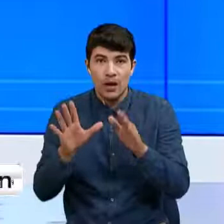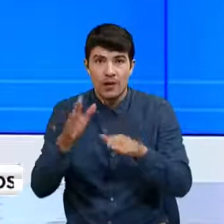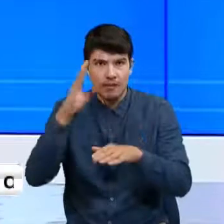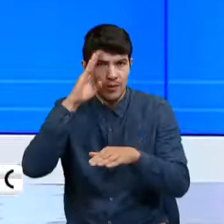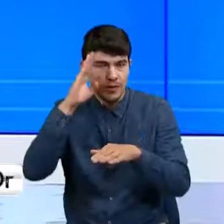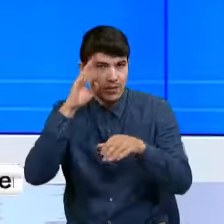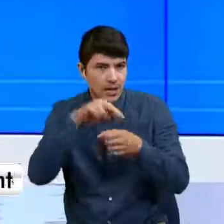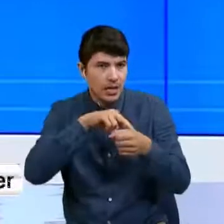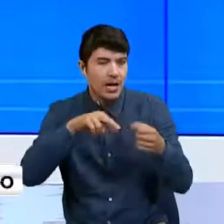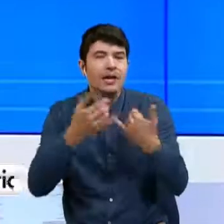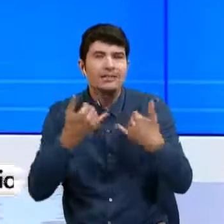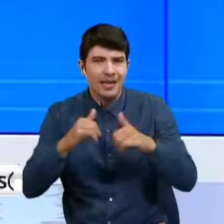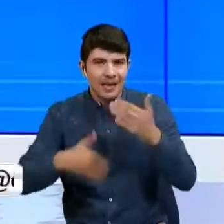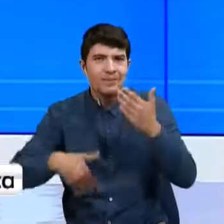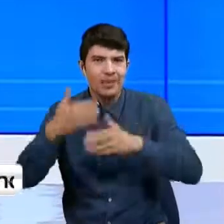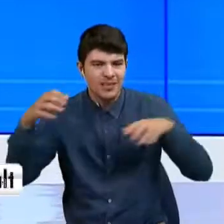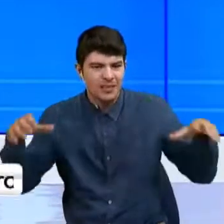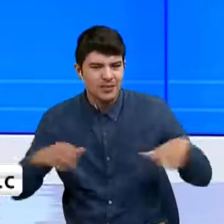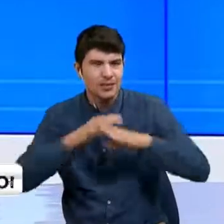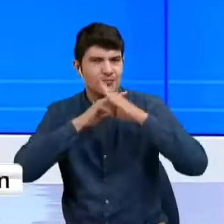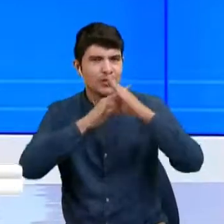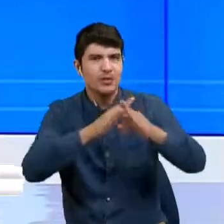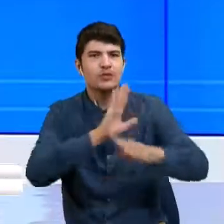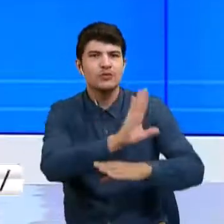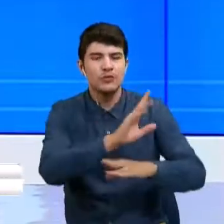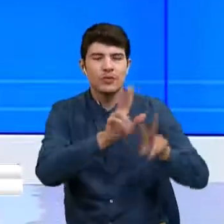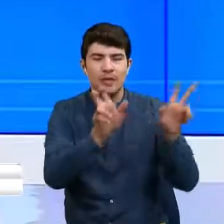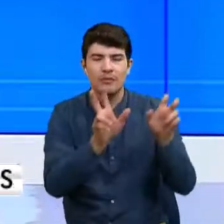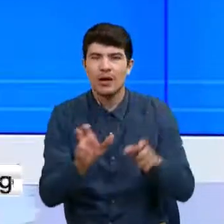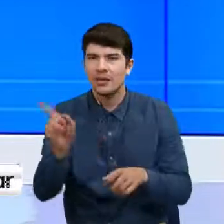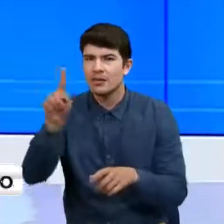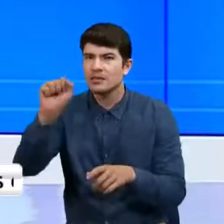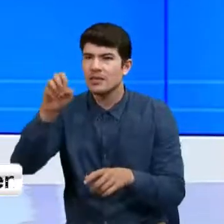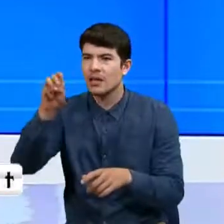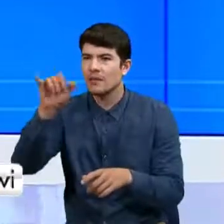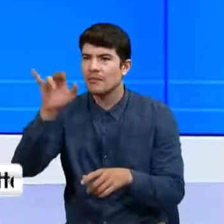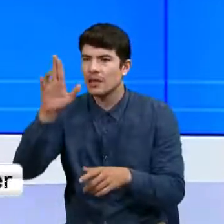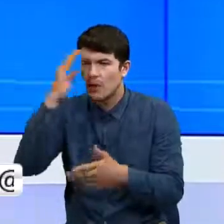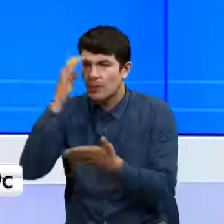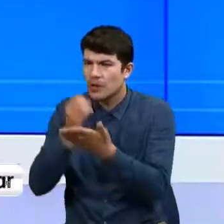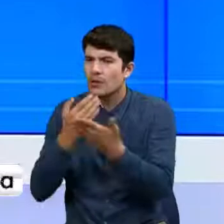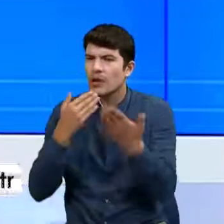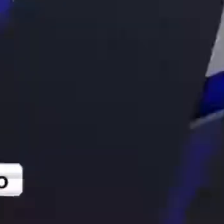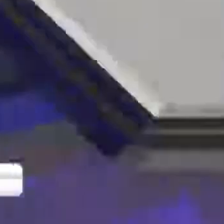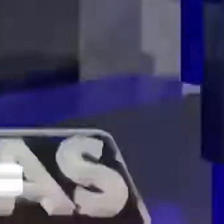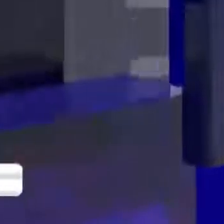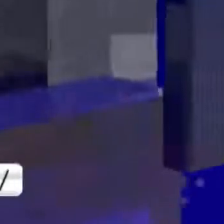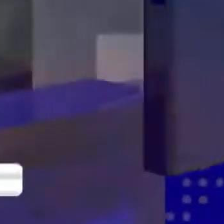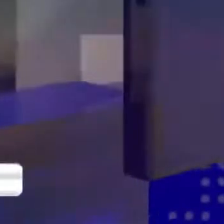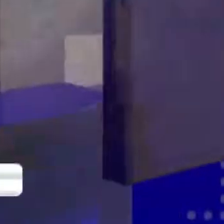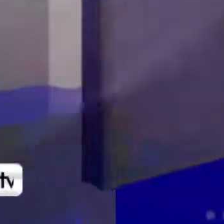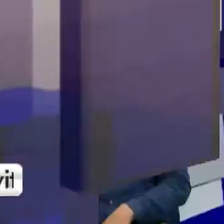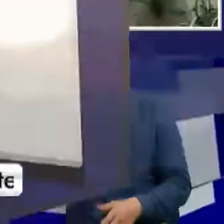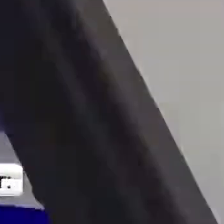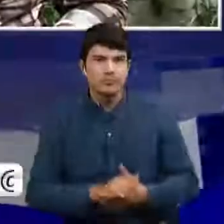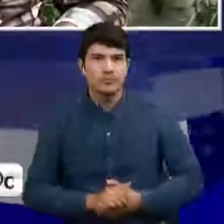acciones frente a este tema también castillo ante esto que dicen también los campesinos muy buenas tardes